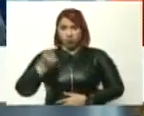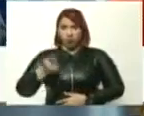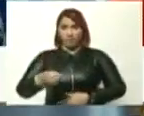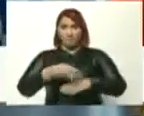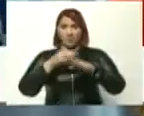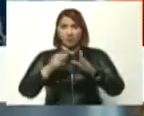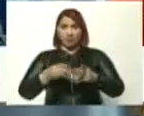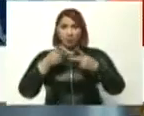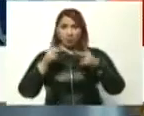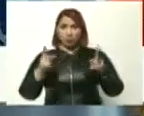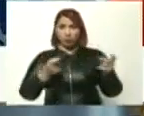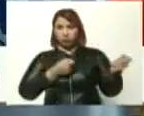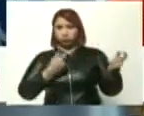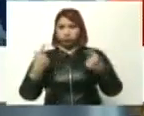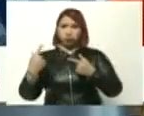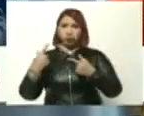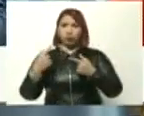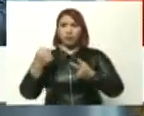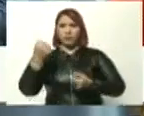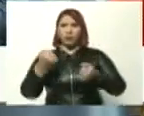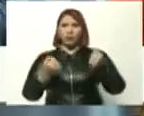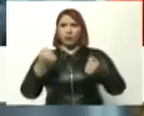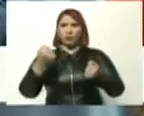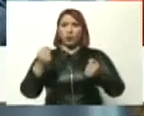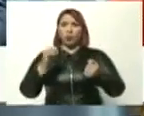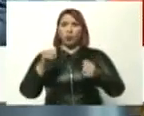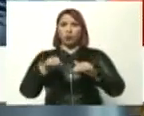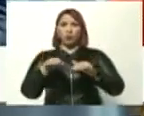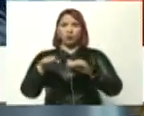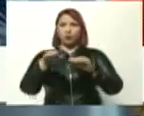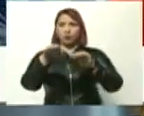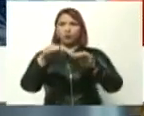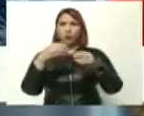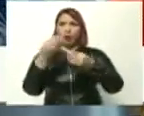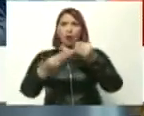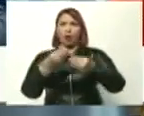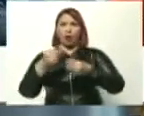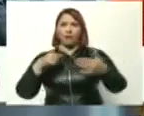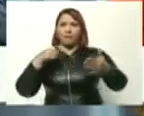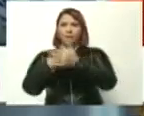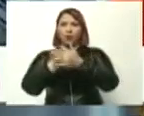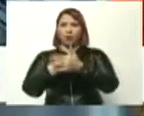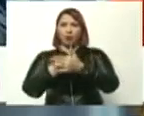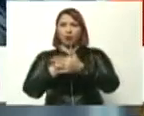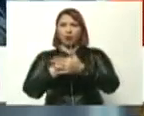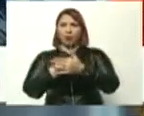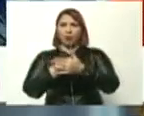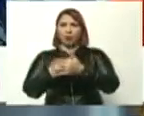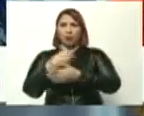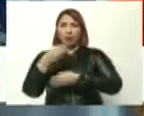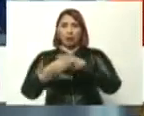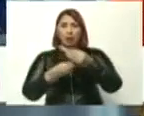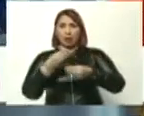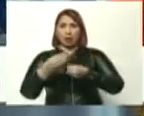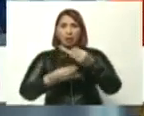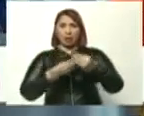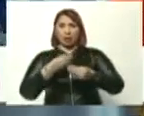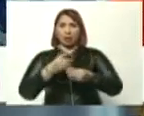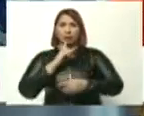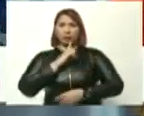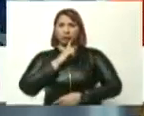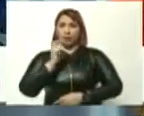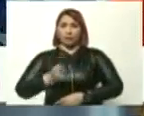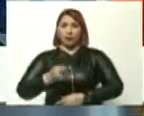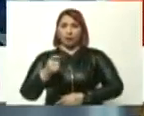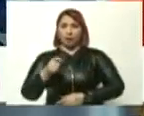Público, trasladándose en su vehículo, ocasiona un accidente de tránsito. Ocurrido el hecho, el mencionado fiscal